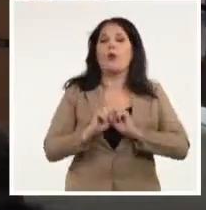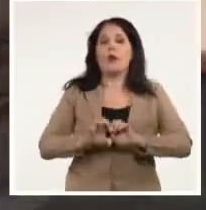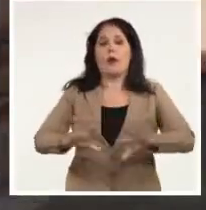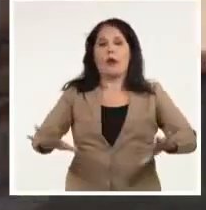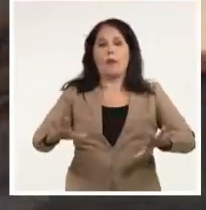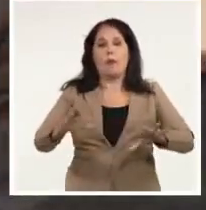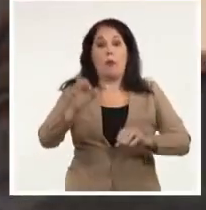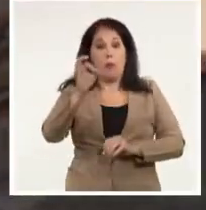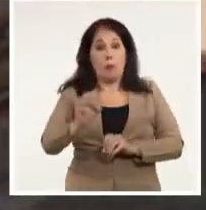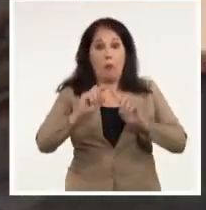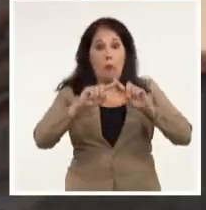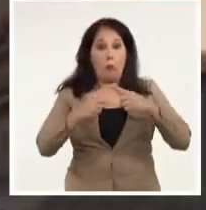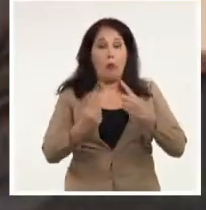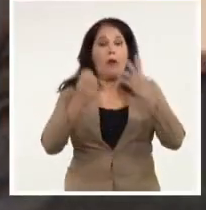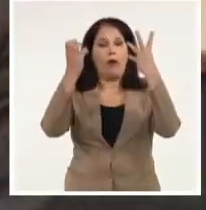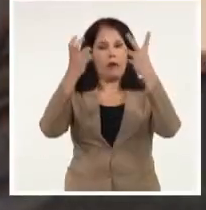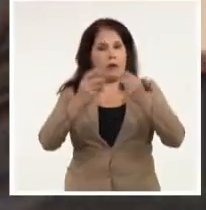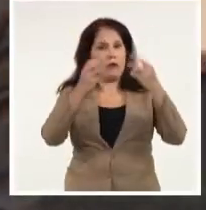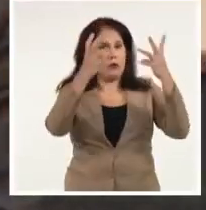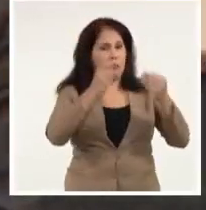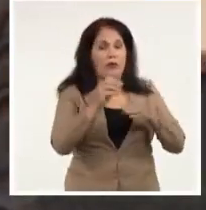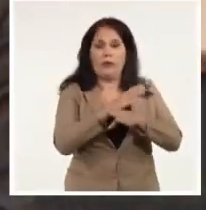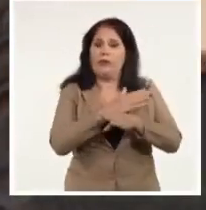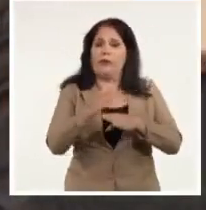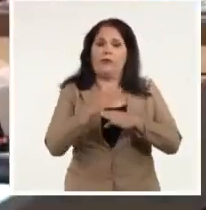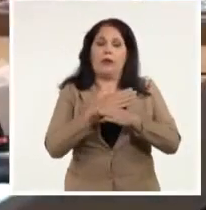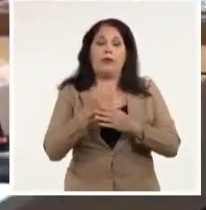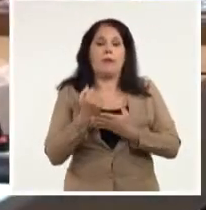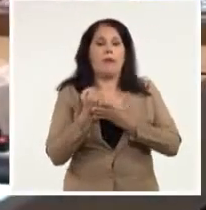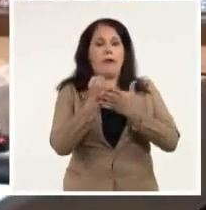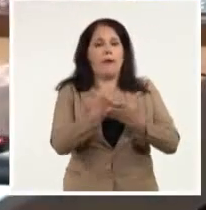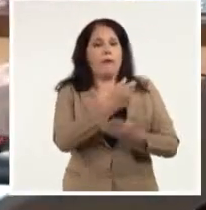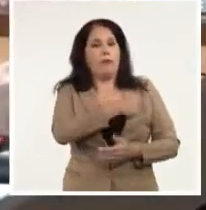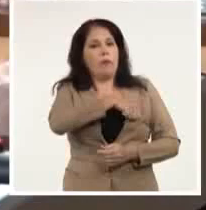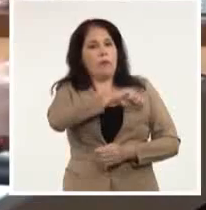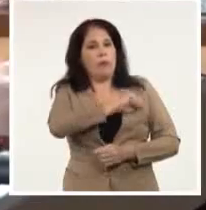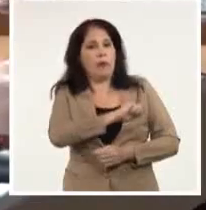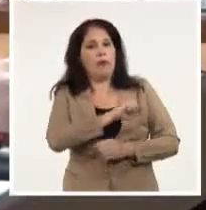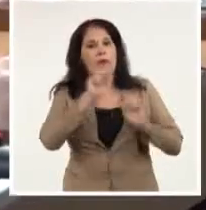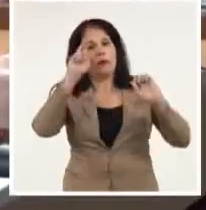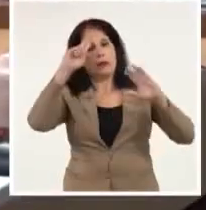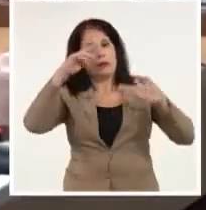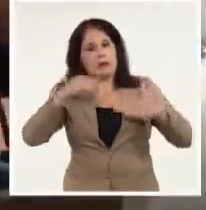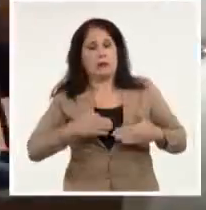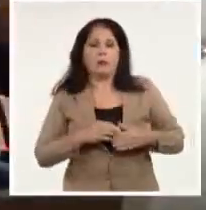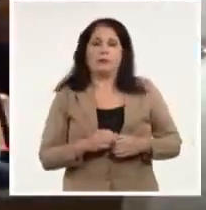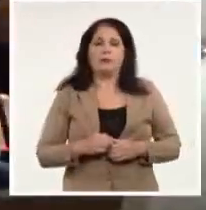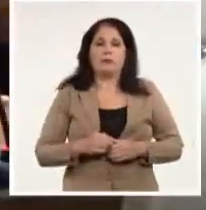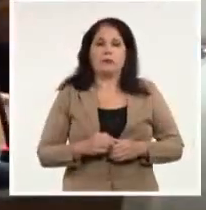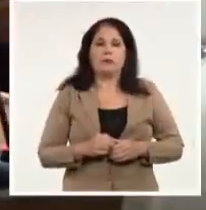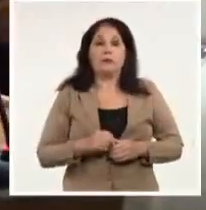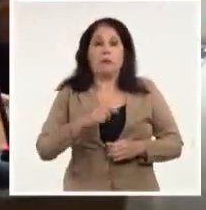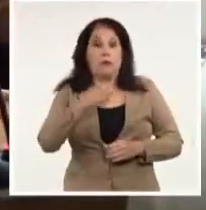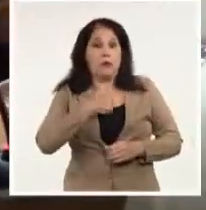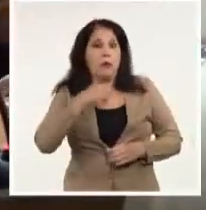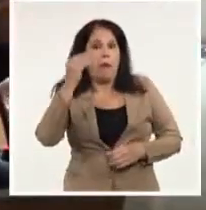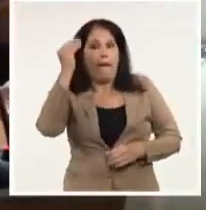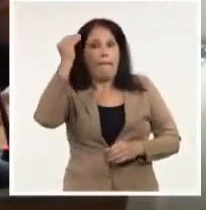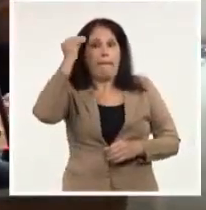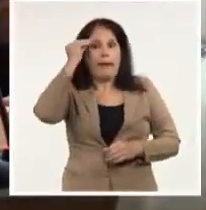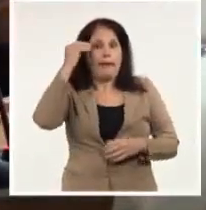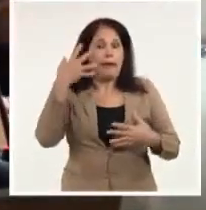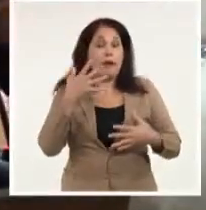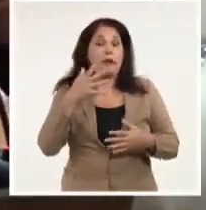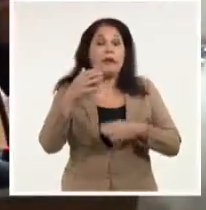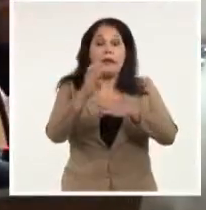los múltiples resultados positivos en favor de la vida y de la salud de los cubanos. Yo tengo un aprendizaje que es el siguiente, que no en